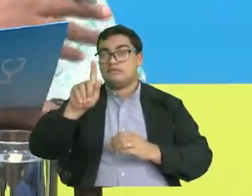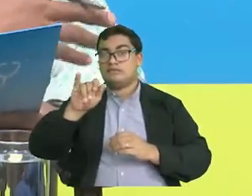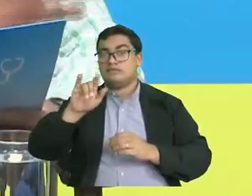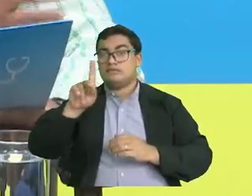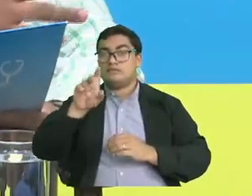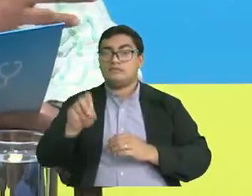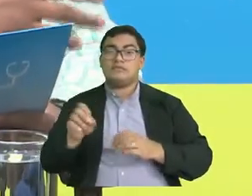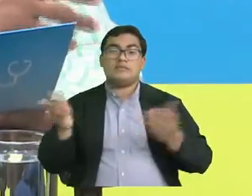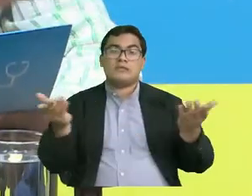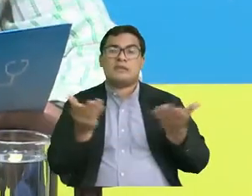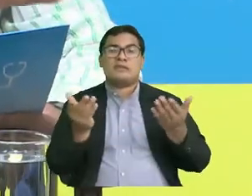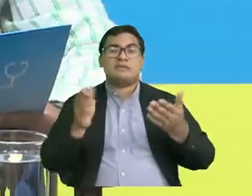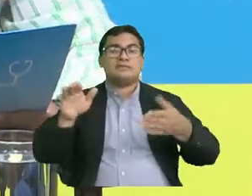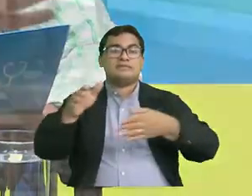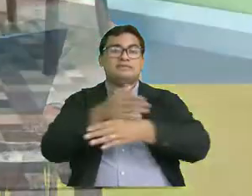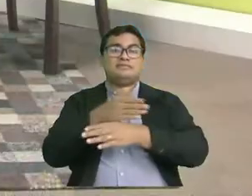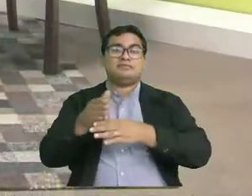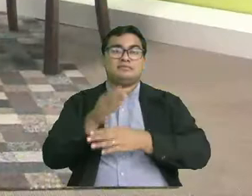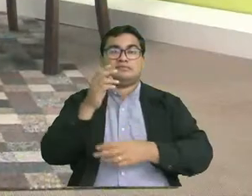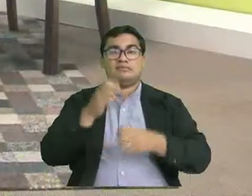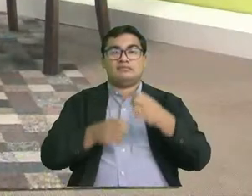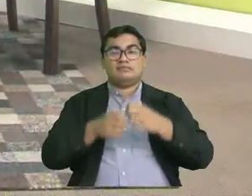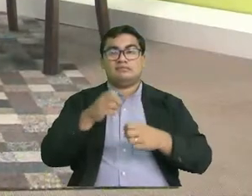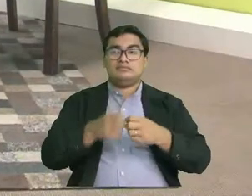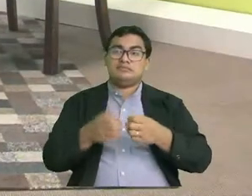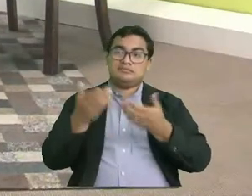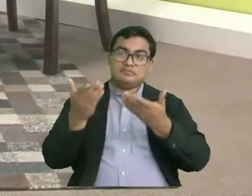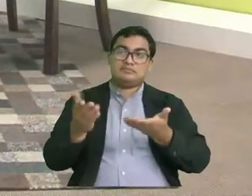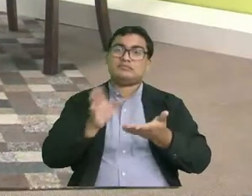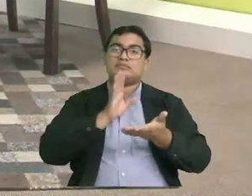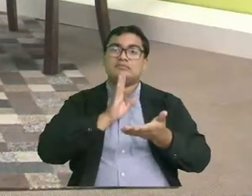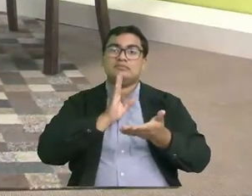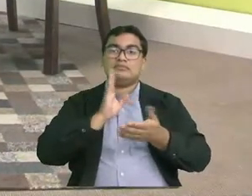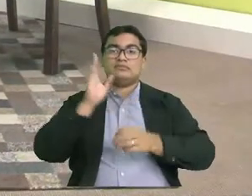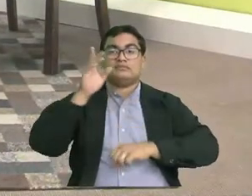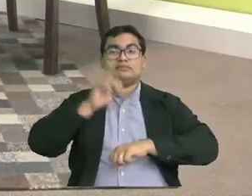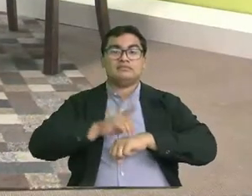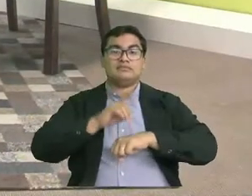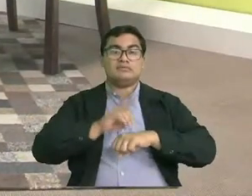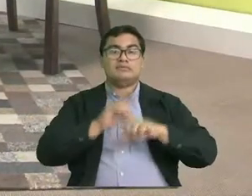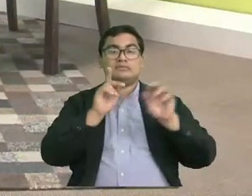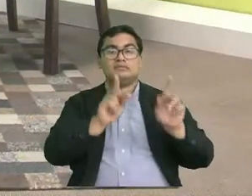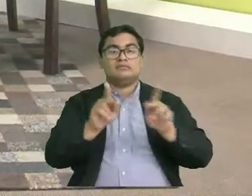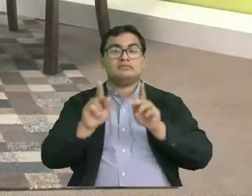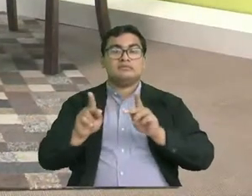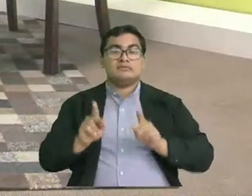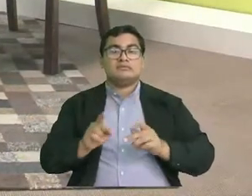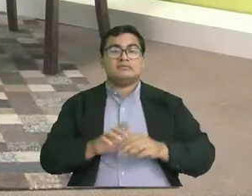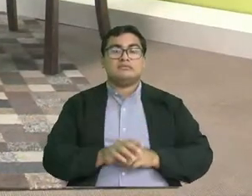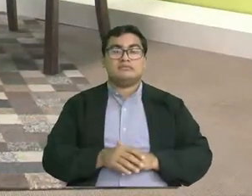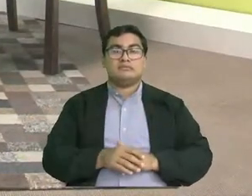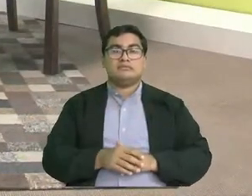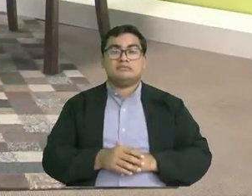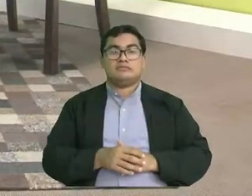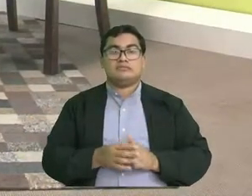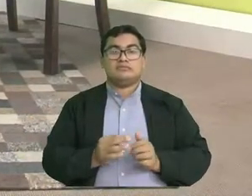de estos síndromes o estos trastornos que usted habla, doctor, en nuestra población? El impacto más